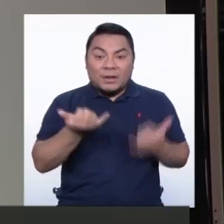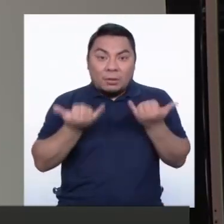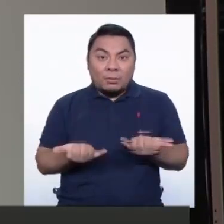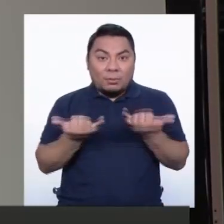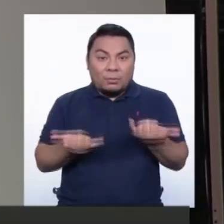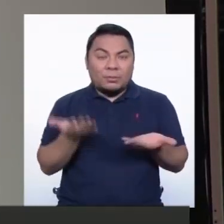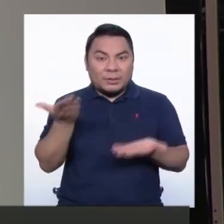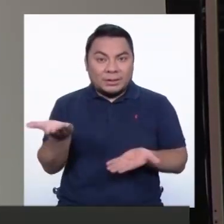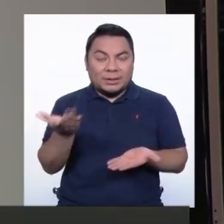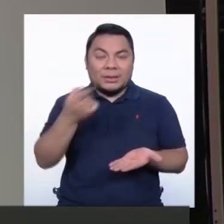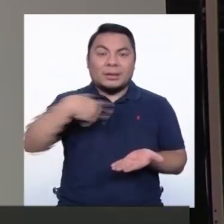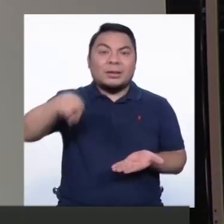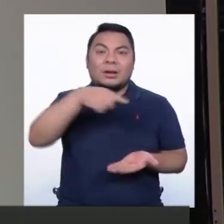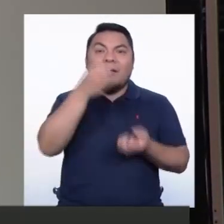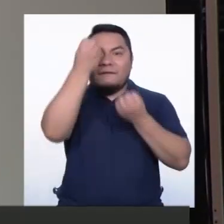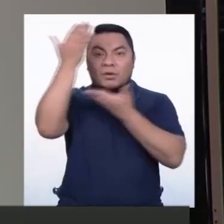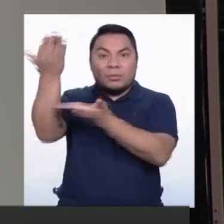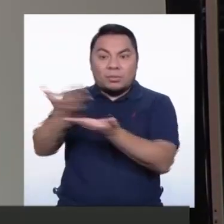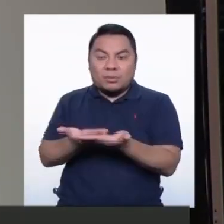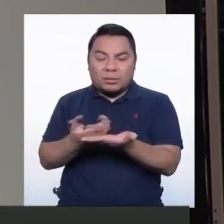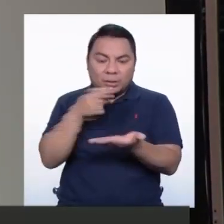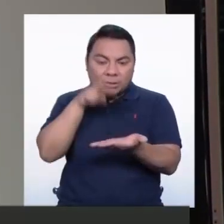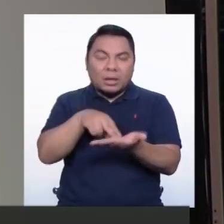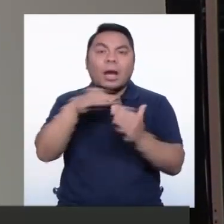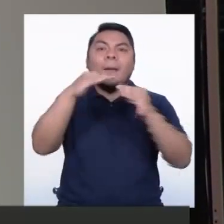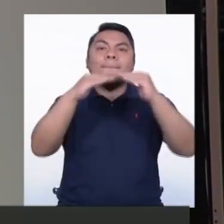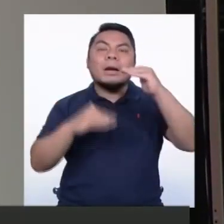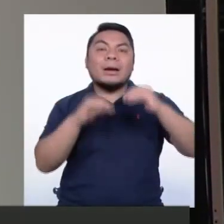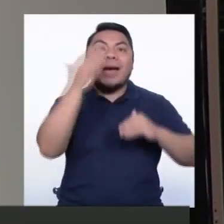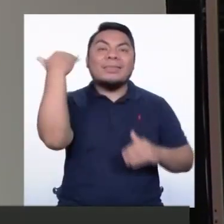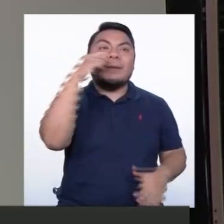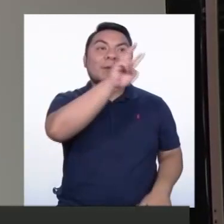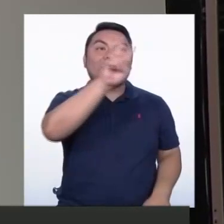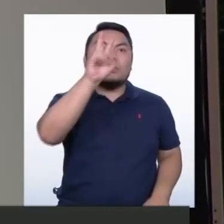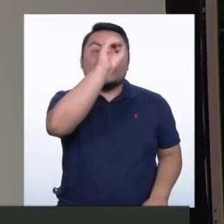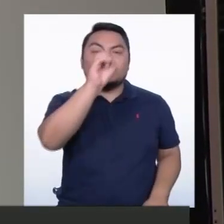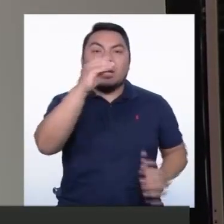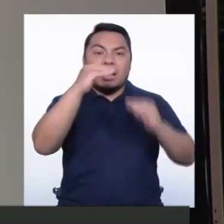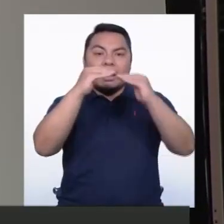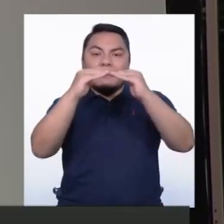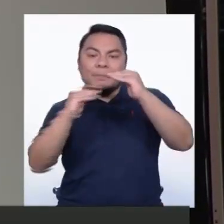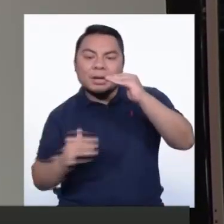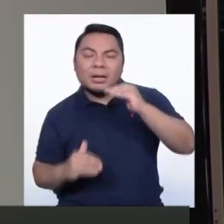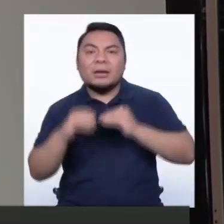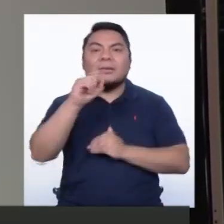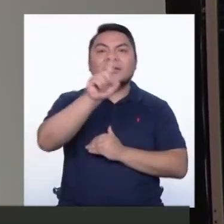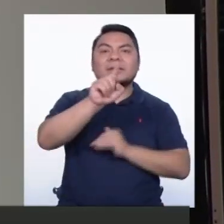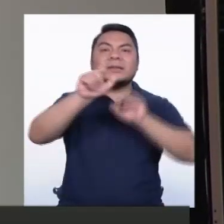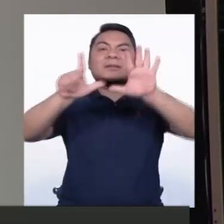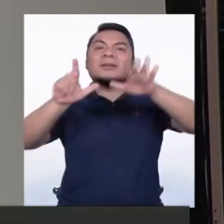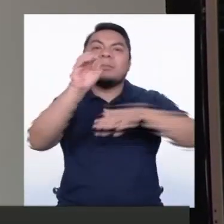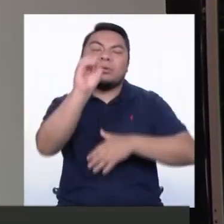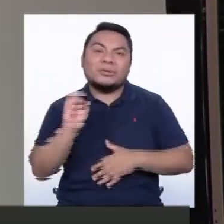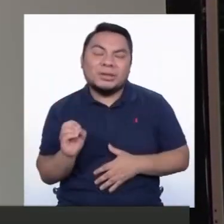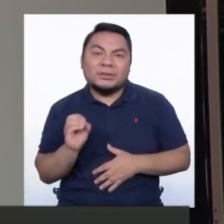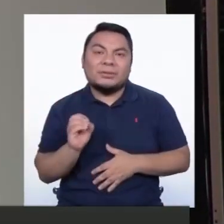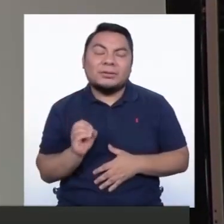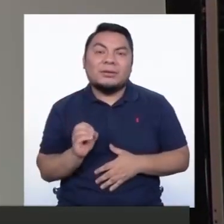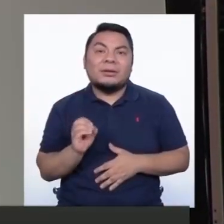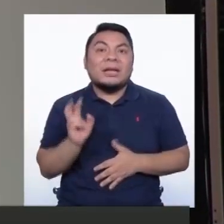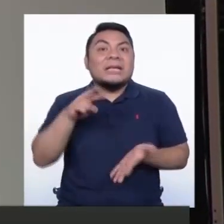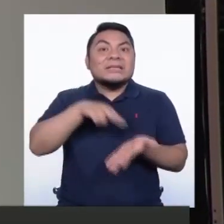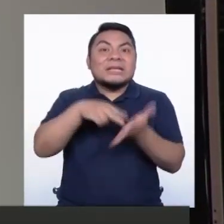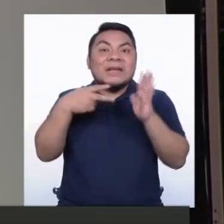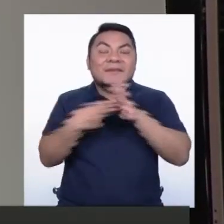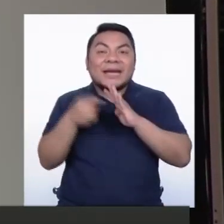Hoy, el informe actualizado ha bajado de 22% a 17%. Es decir, que la curva